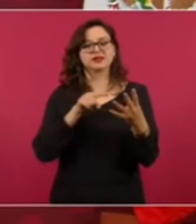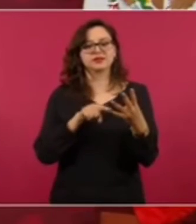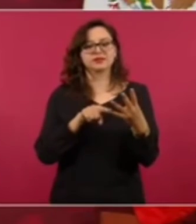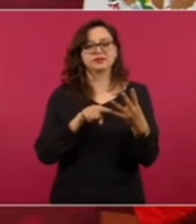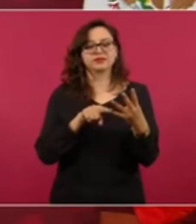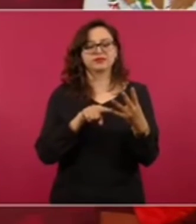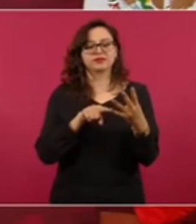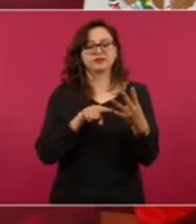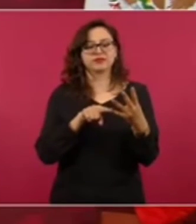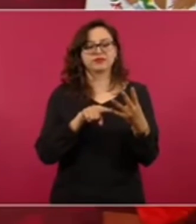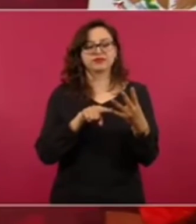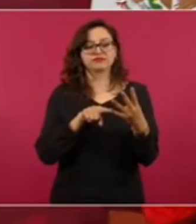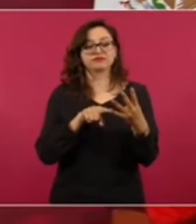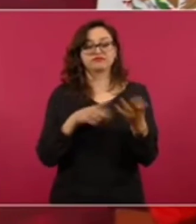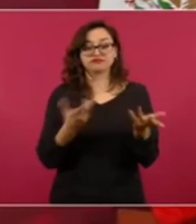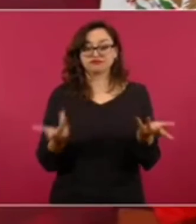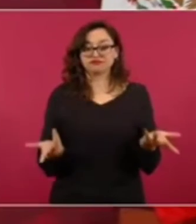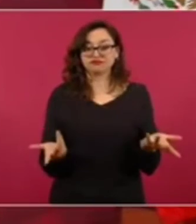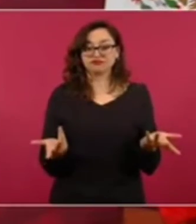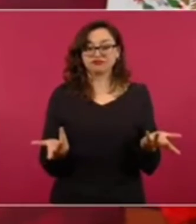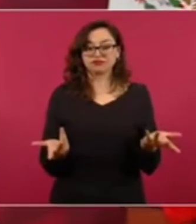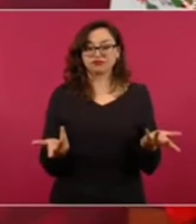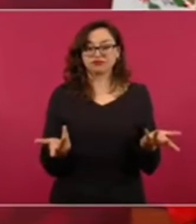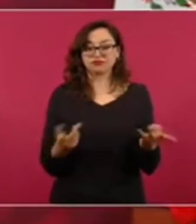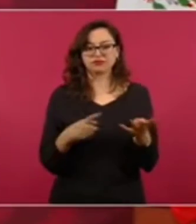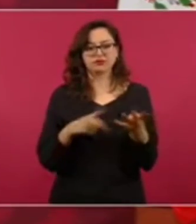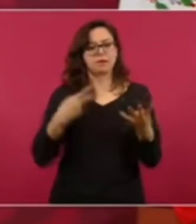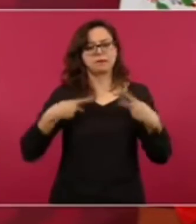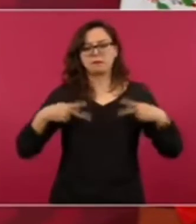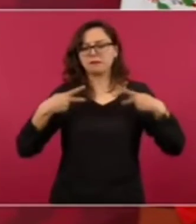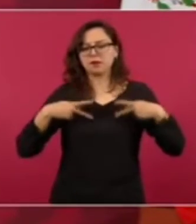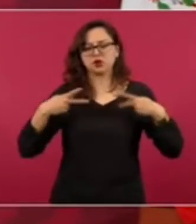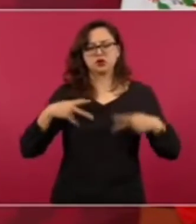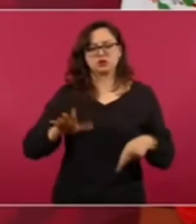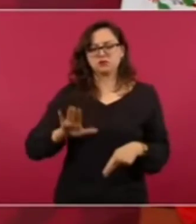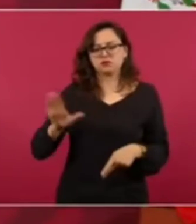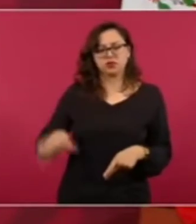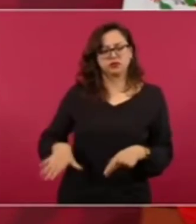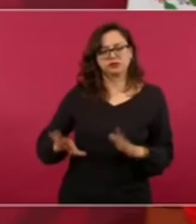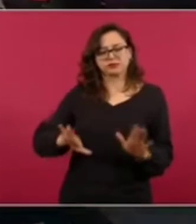No, ese no. El finado no, con los muertos no nos metemos.